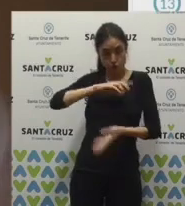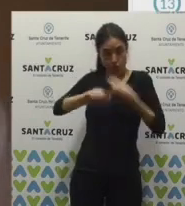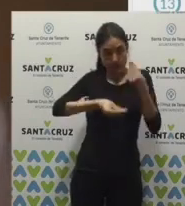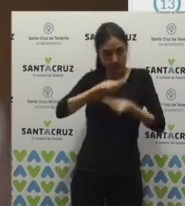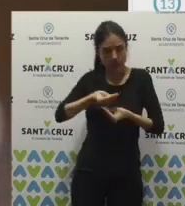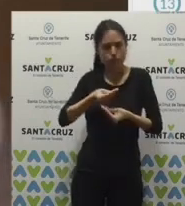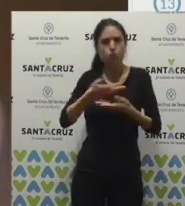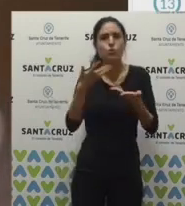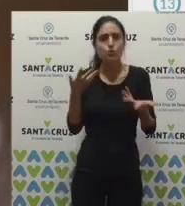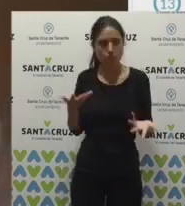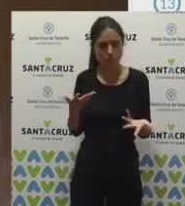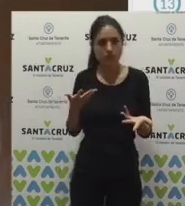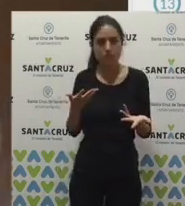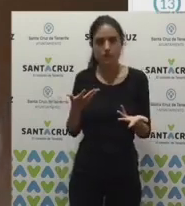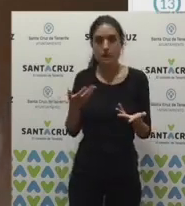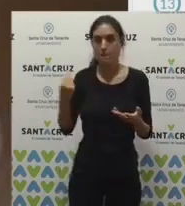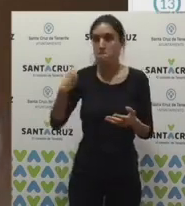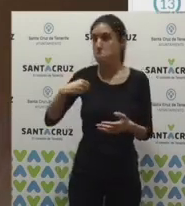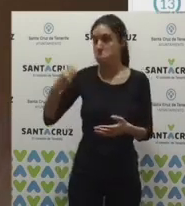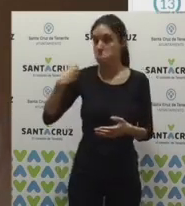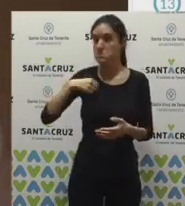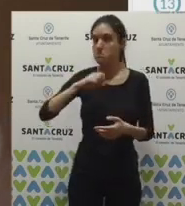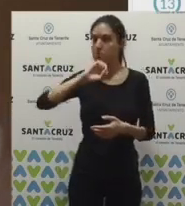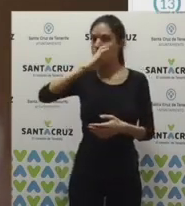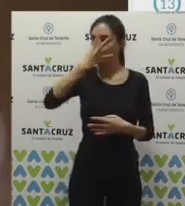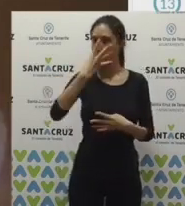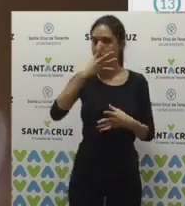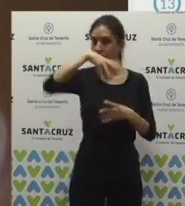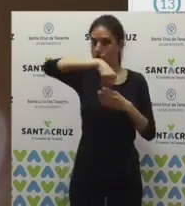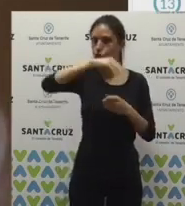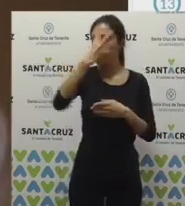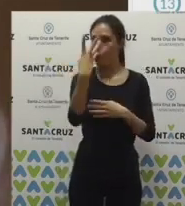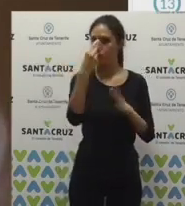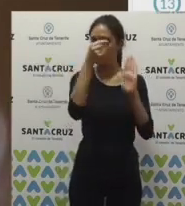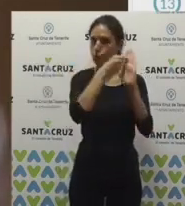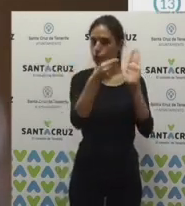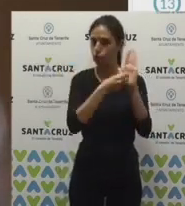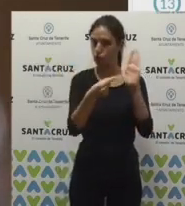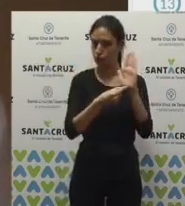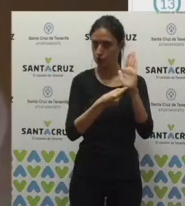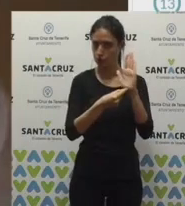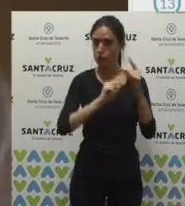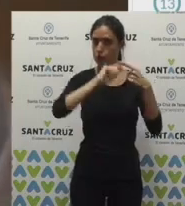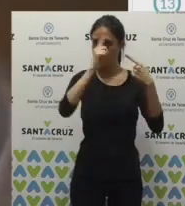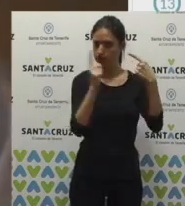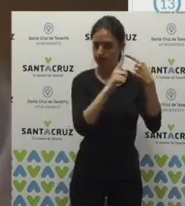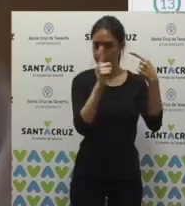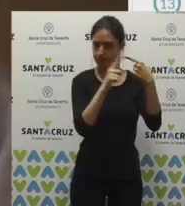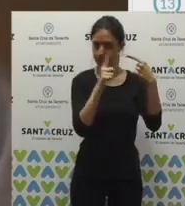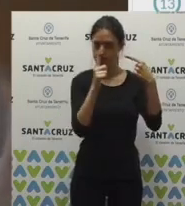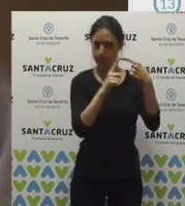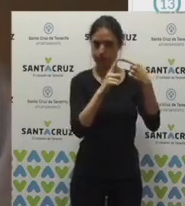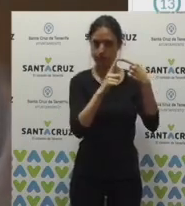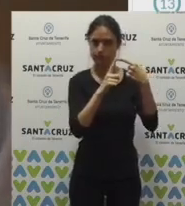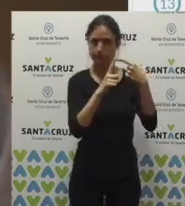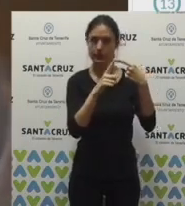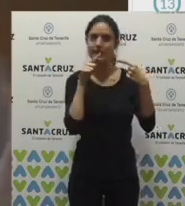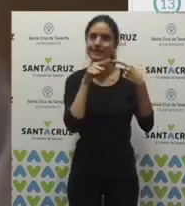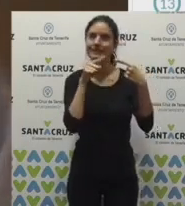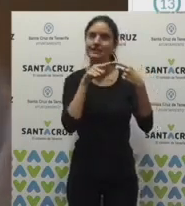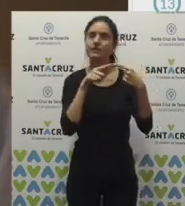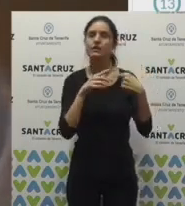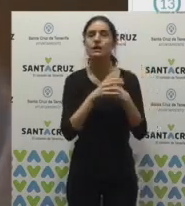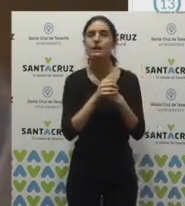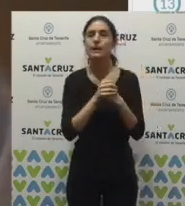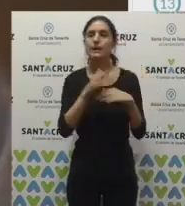moción que tiene exactamente el cuatro puntos bien diferenciados uno que va en la línea